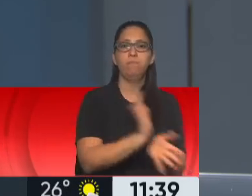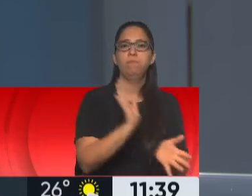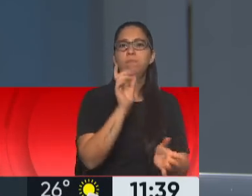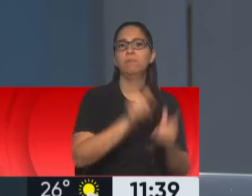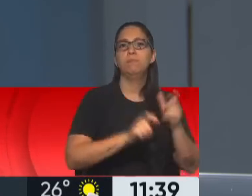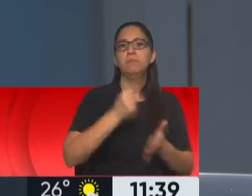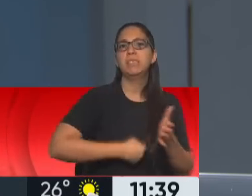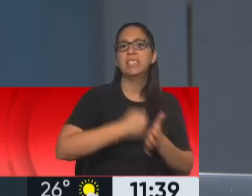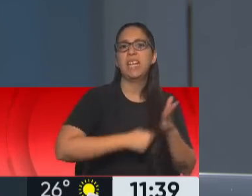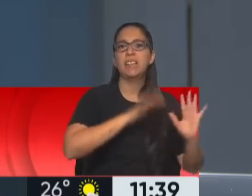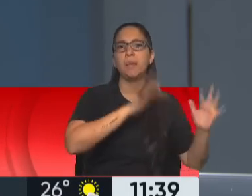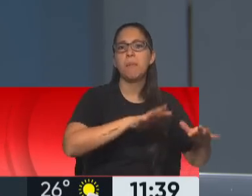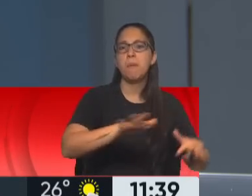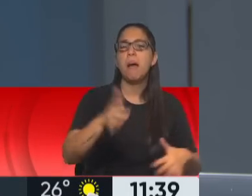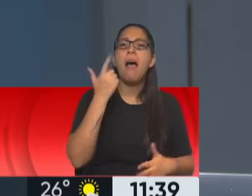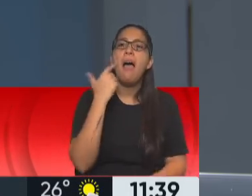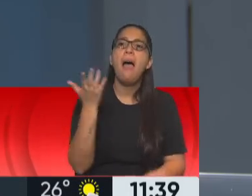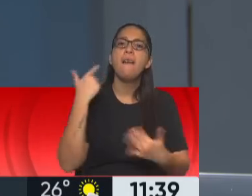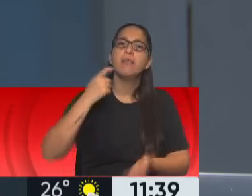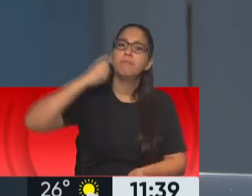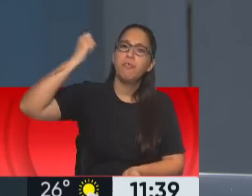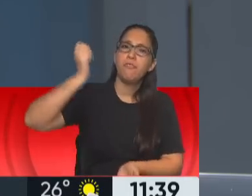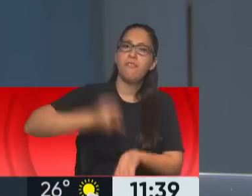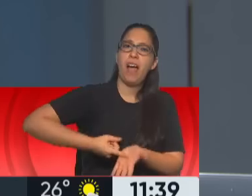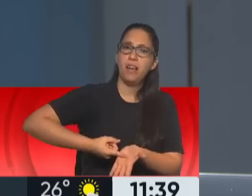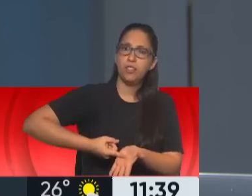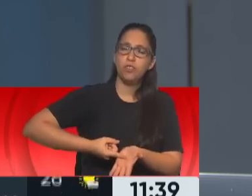que se acercó a escuchar el fallo